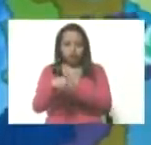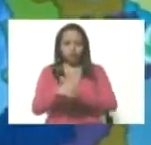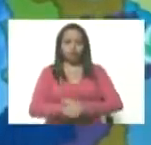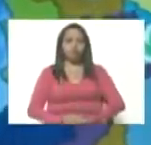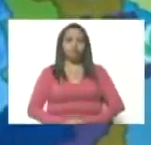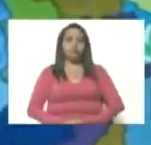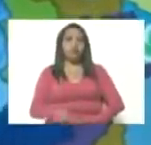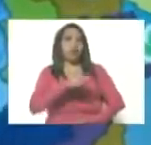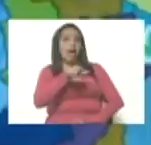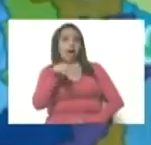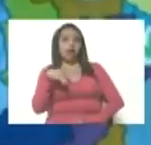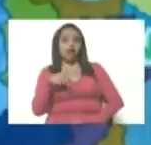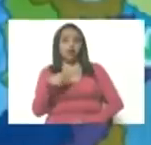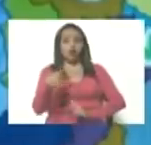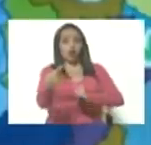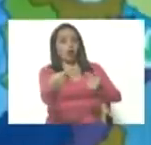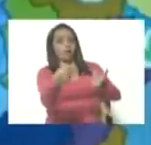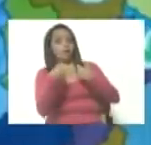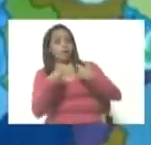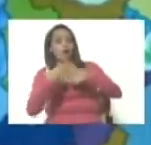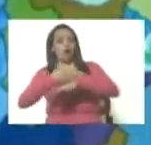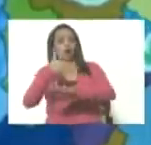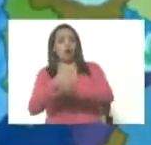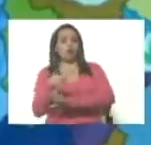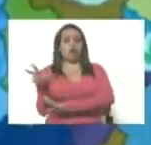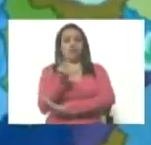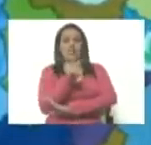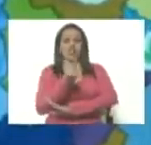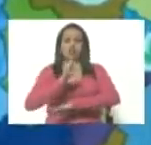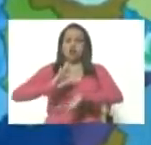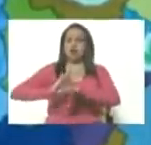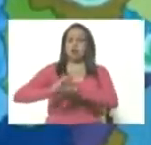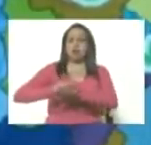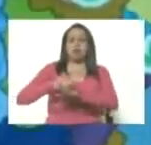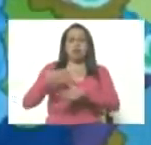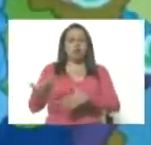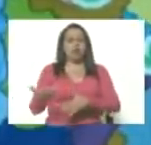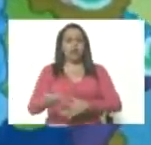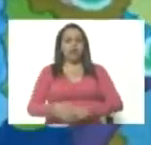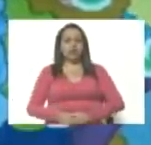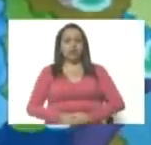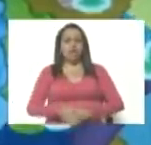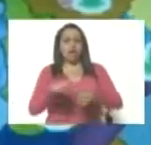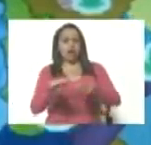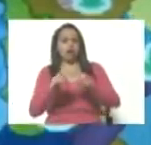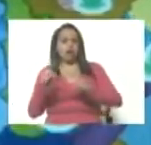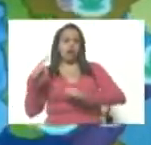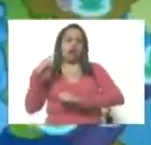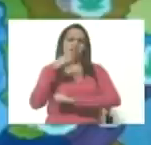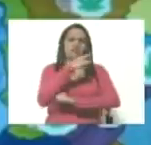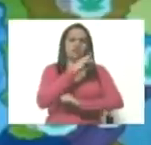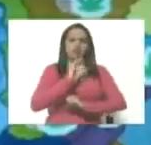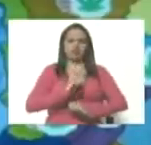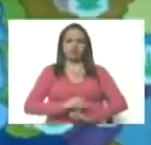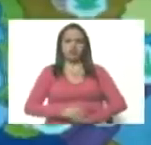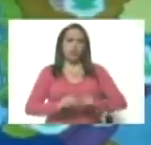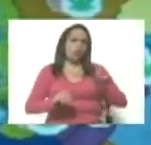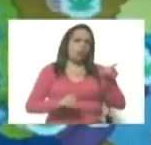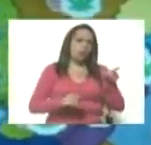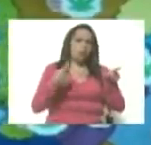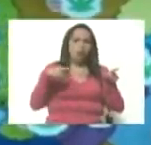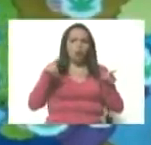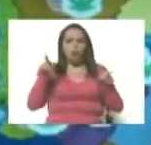A nosotros nos señalan narcotraficantes porque consiguieron un avión en un u otro país.